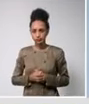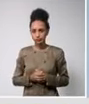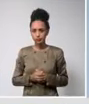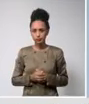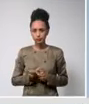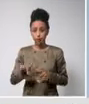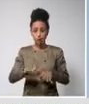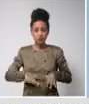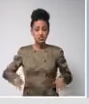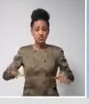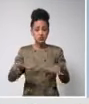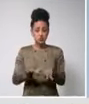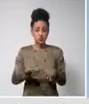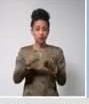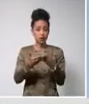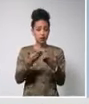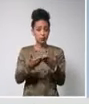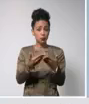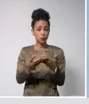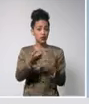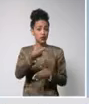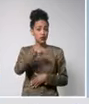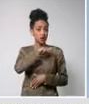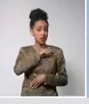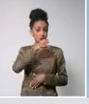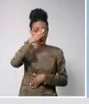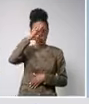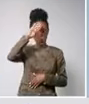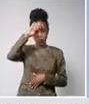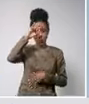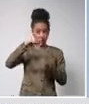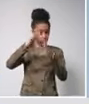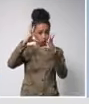del muestreo ayer, pues ya Cuba acumula